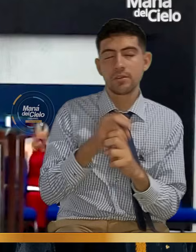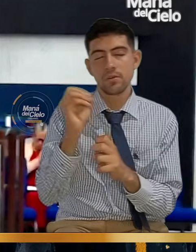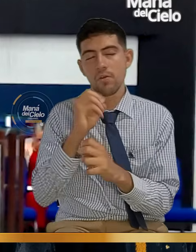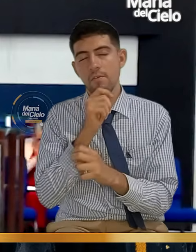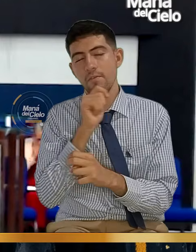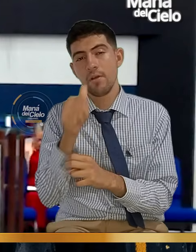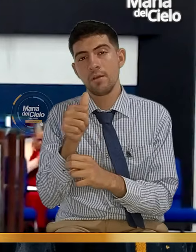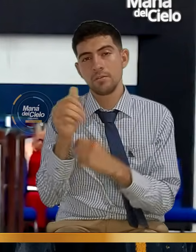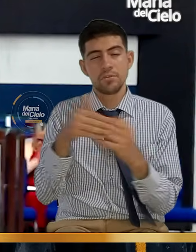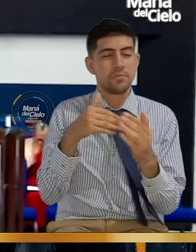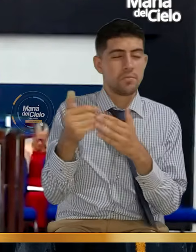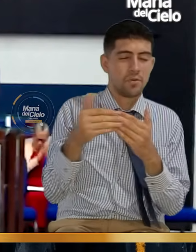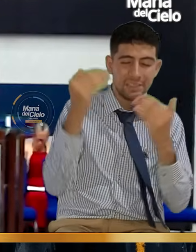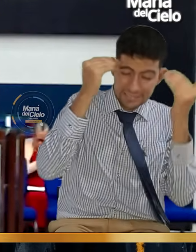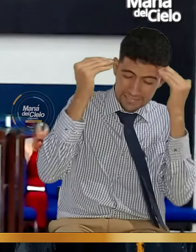Aleluya.